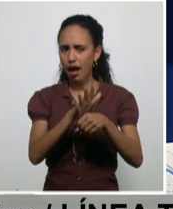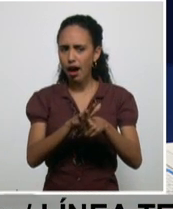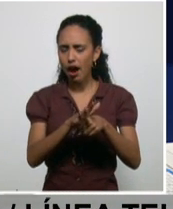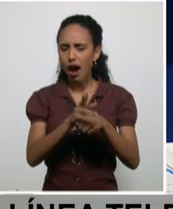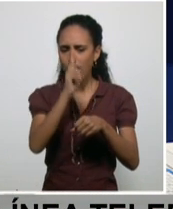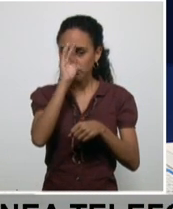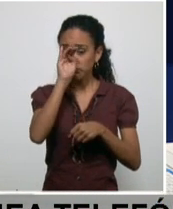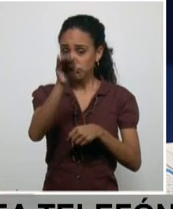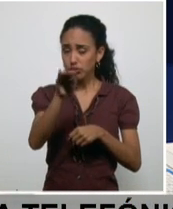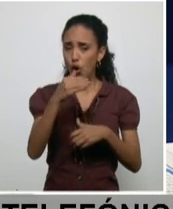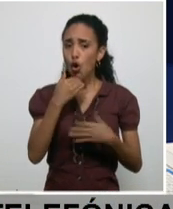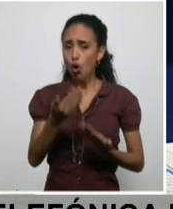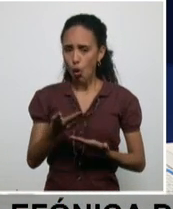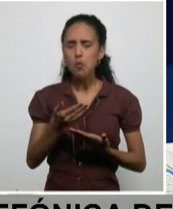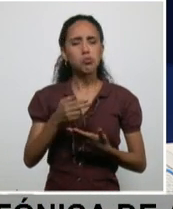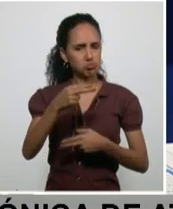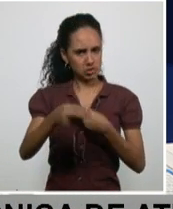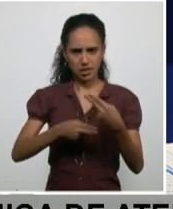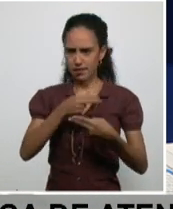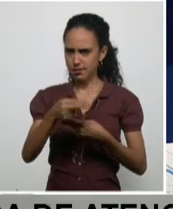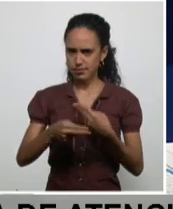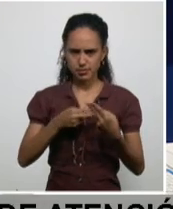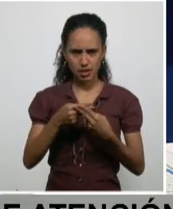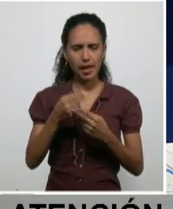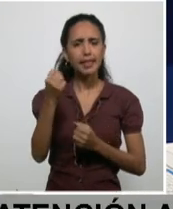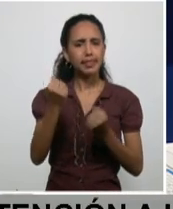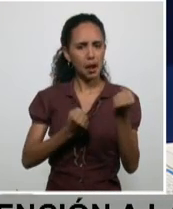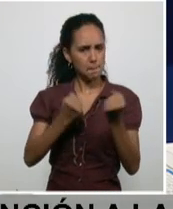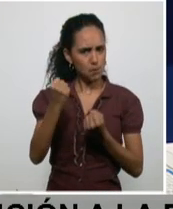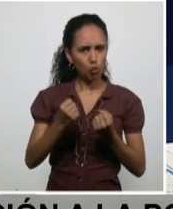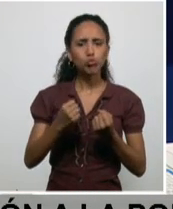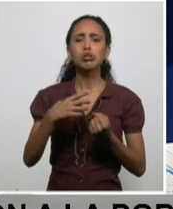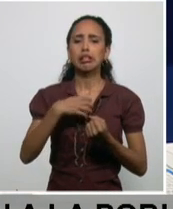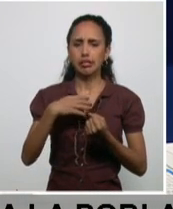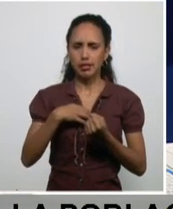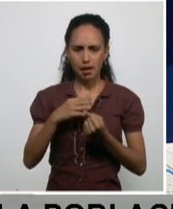unidad, pues poderlo hacer en el transporte sanitario.